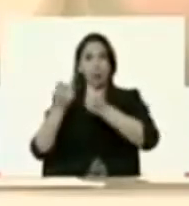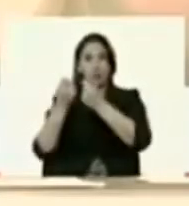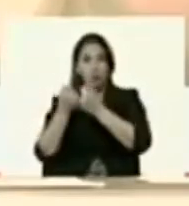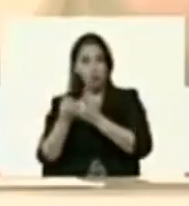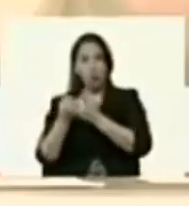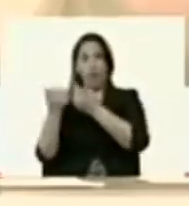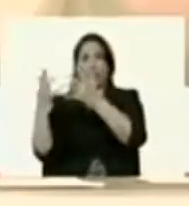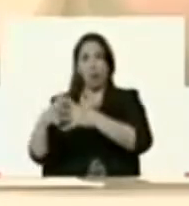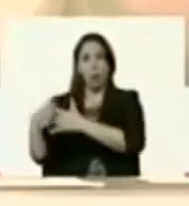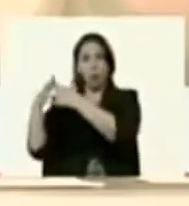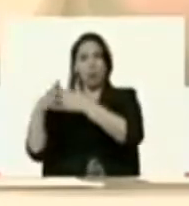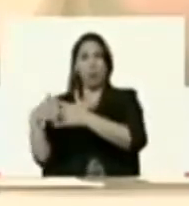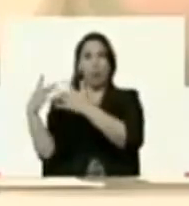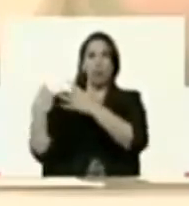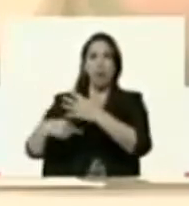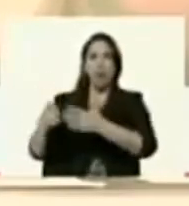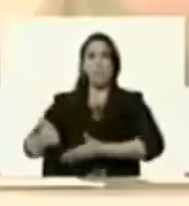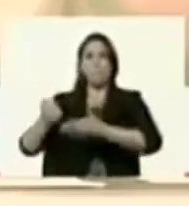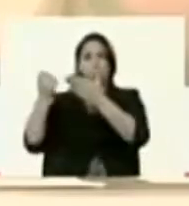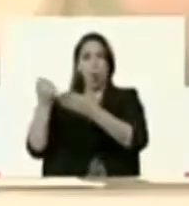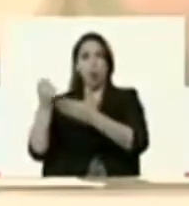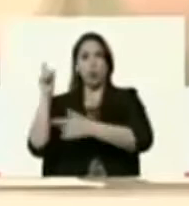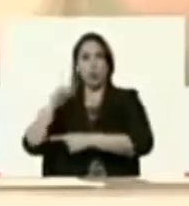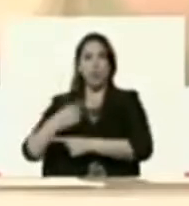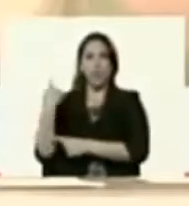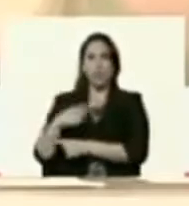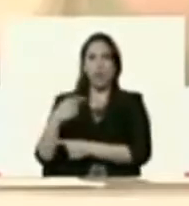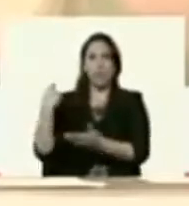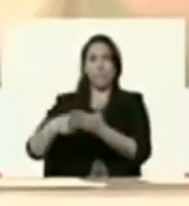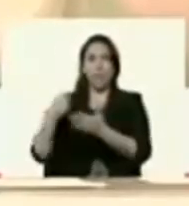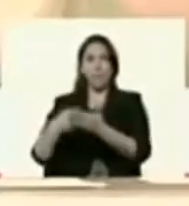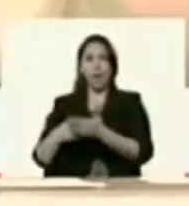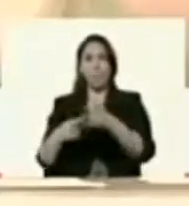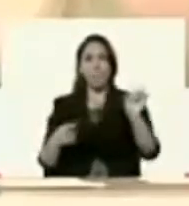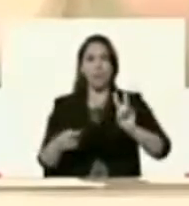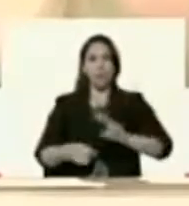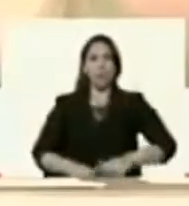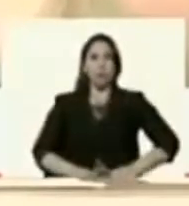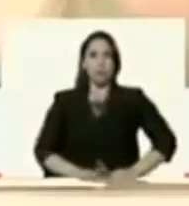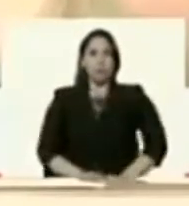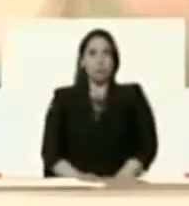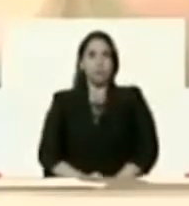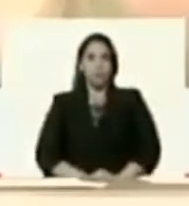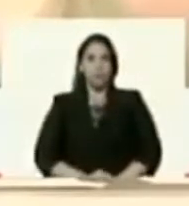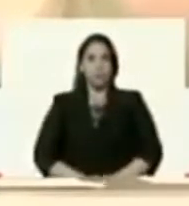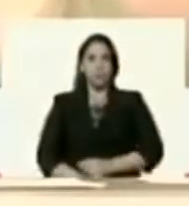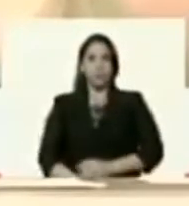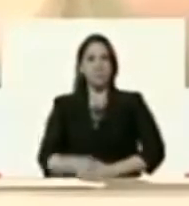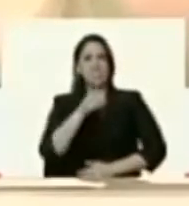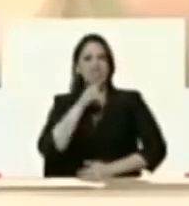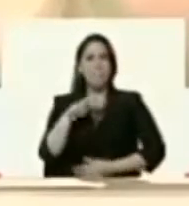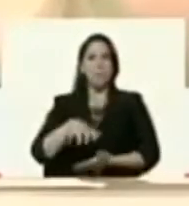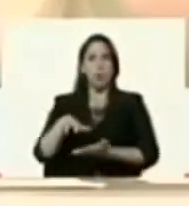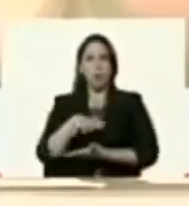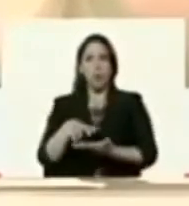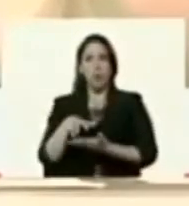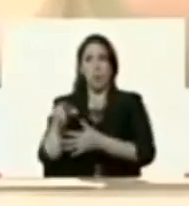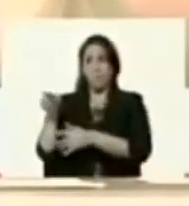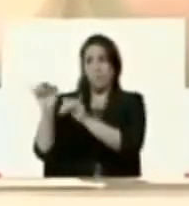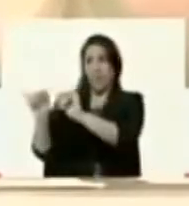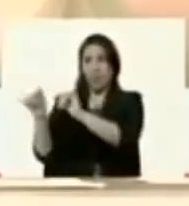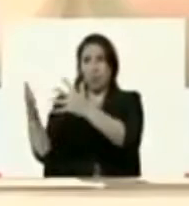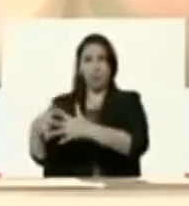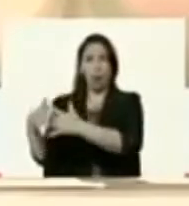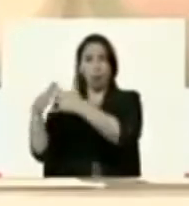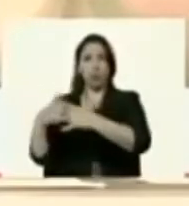Estados Unidos que tienen los bonos y tienen la deuda con Venezuela. Los perjudicados son ellos por las